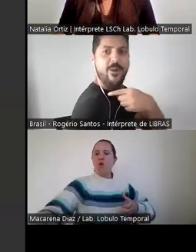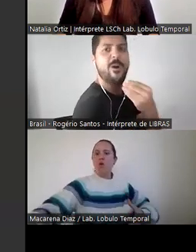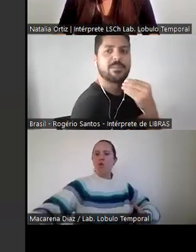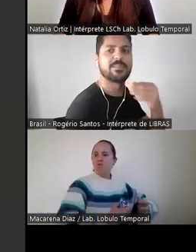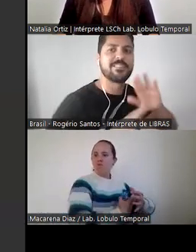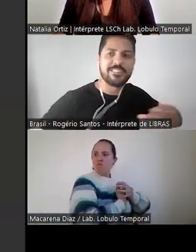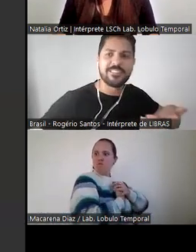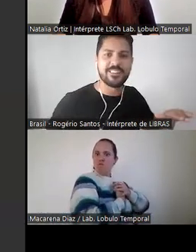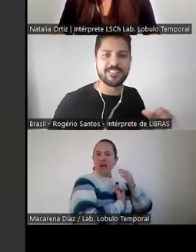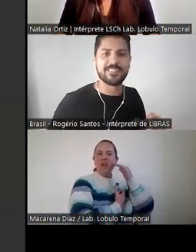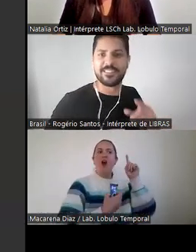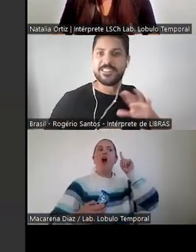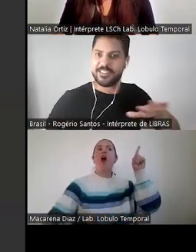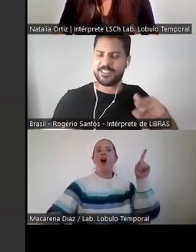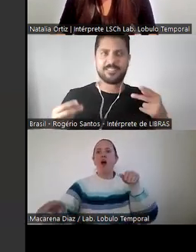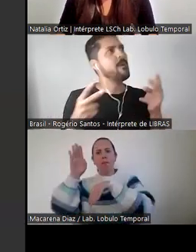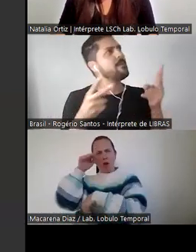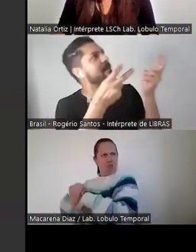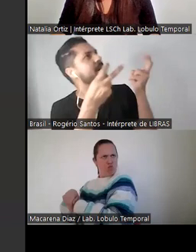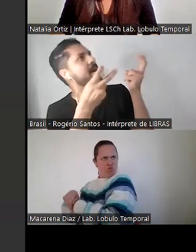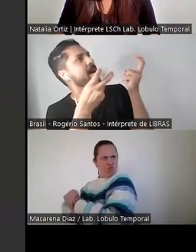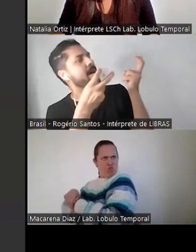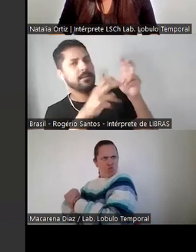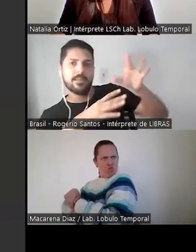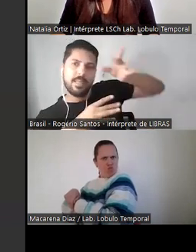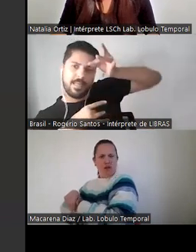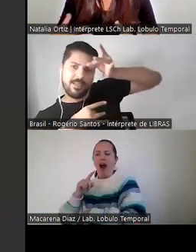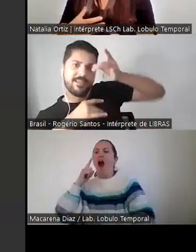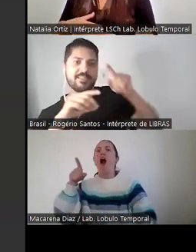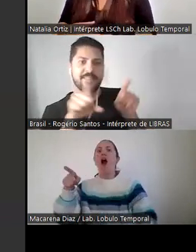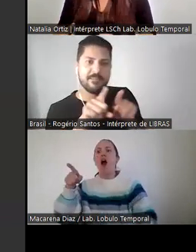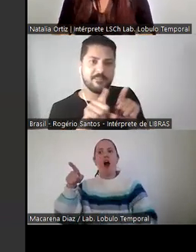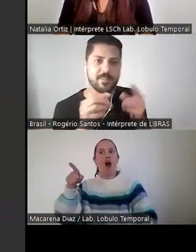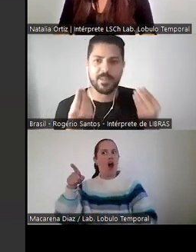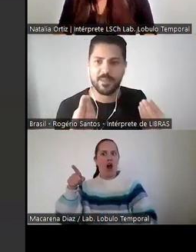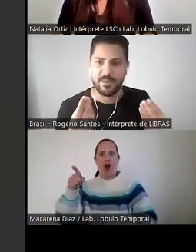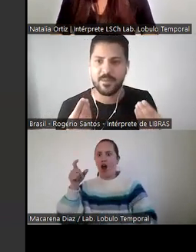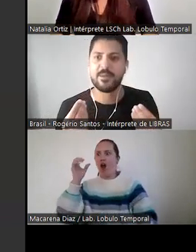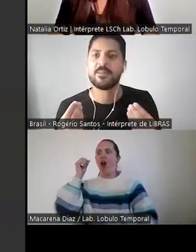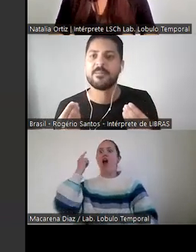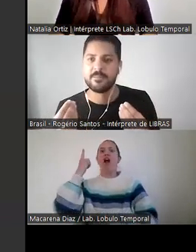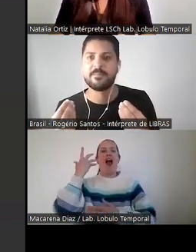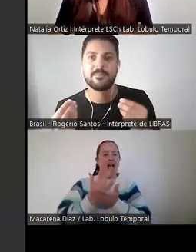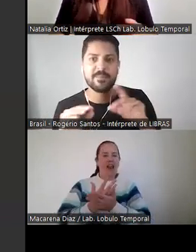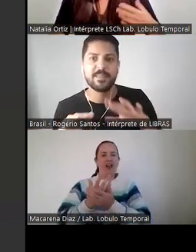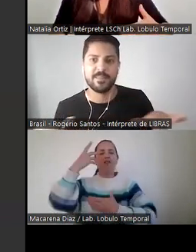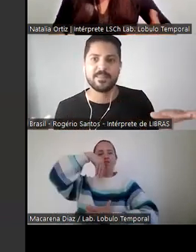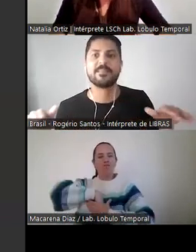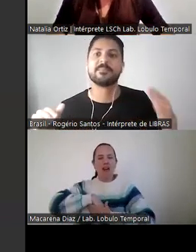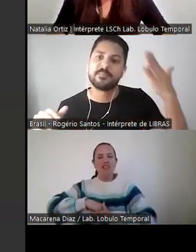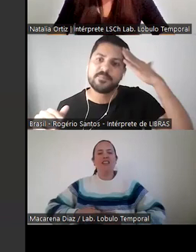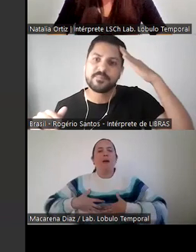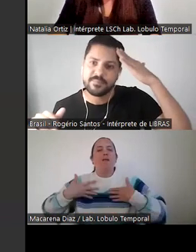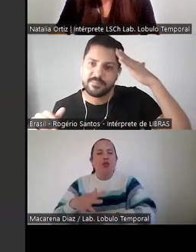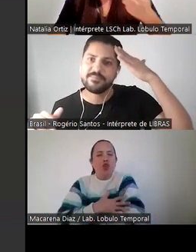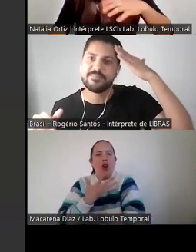puede incorporar o también decir, no sé, yo estoy así enojado, esto es mío, o el perro hizo